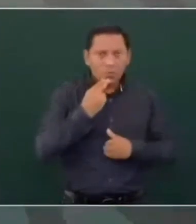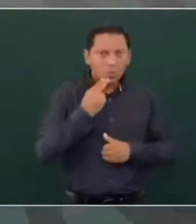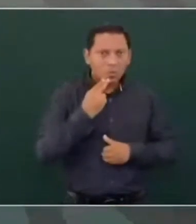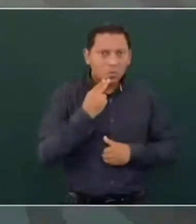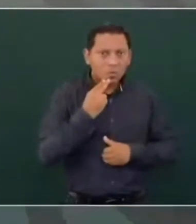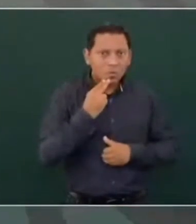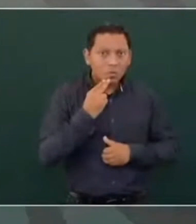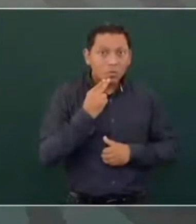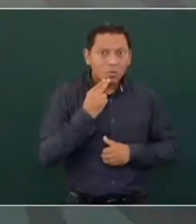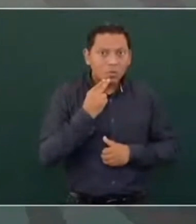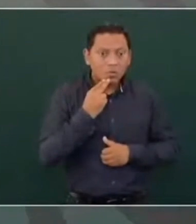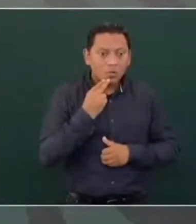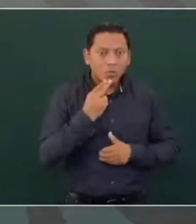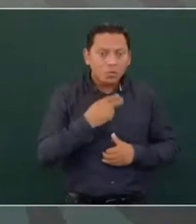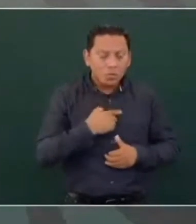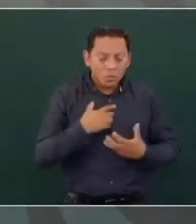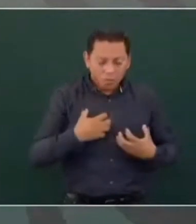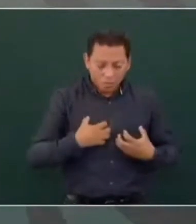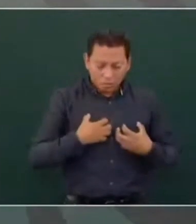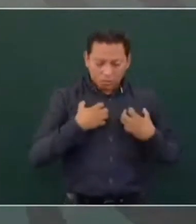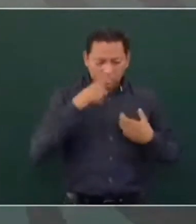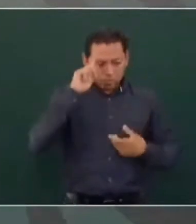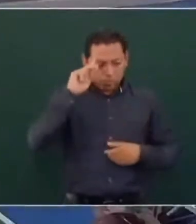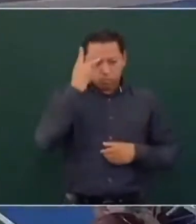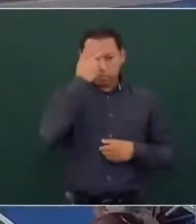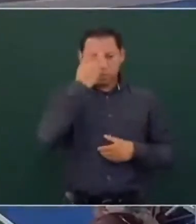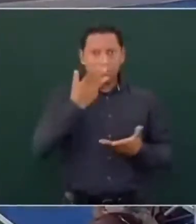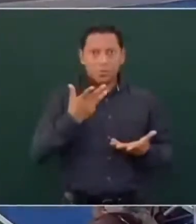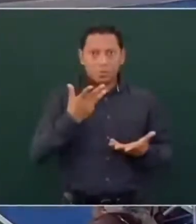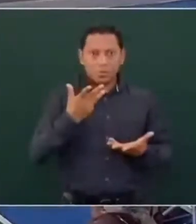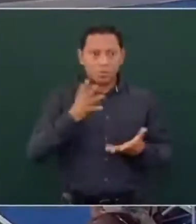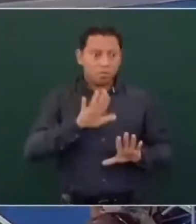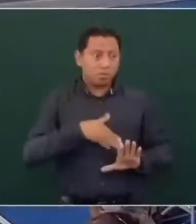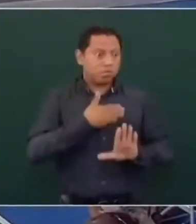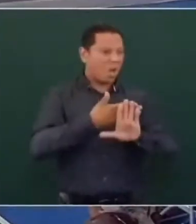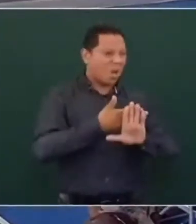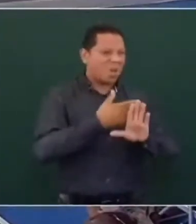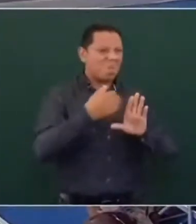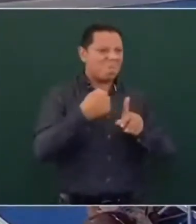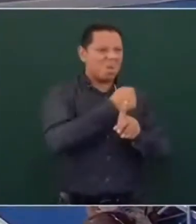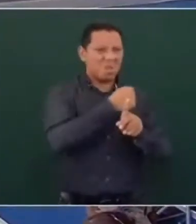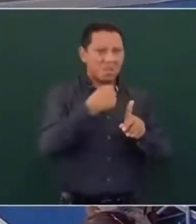a los homicidios. Porque donde hay consumo de droga,